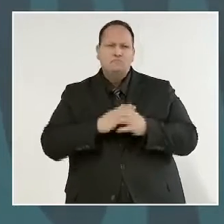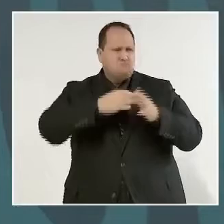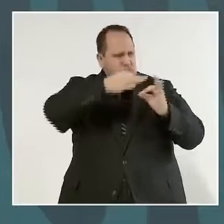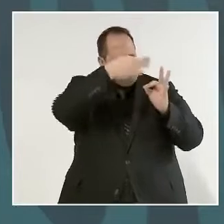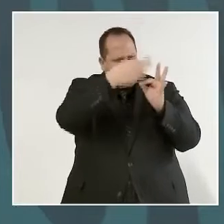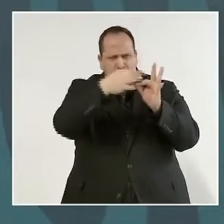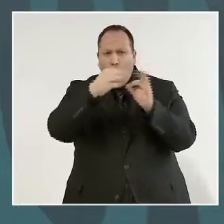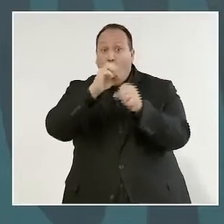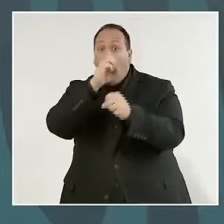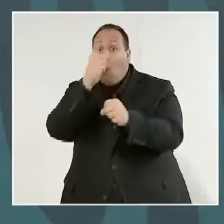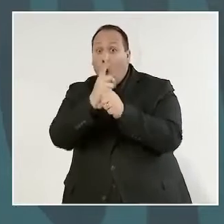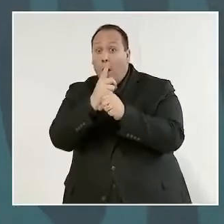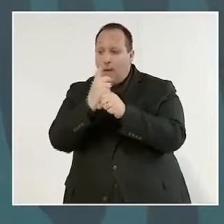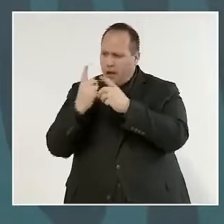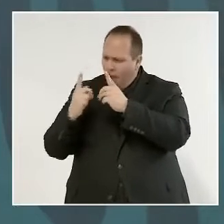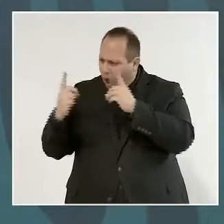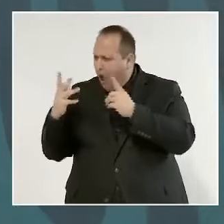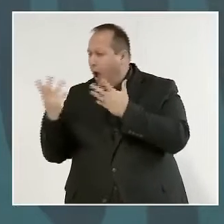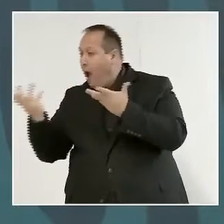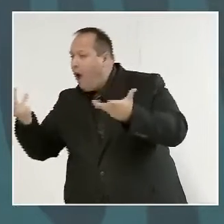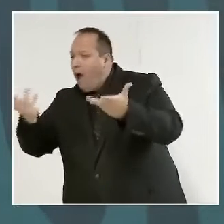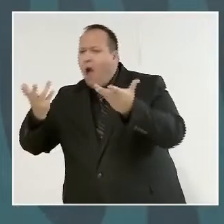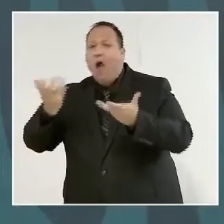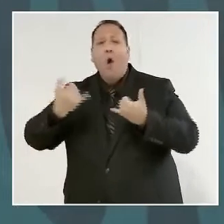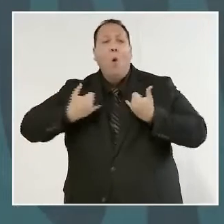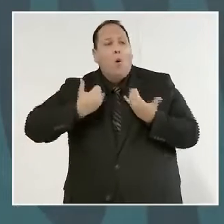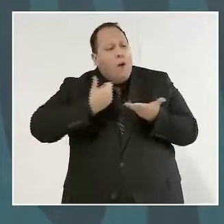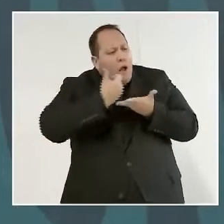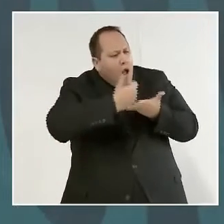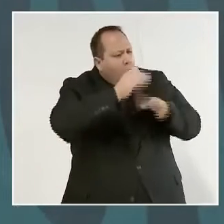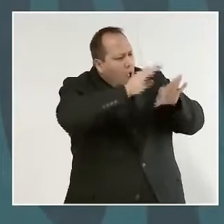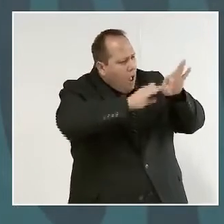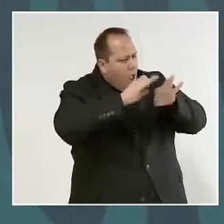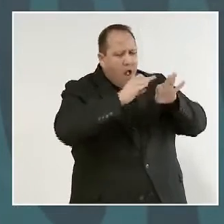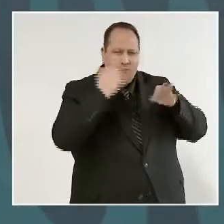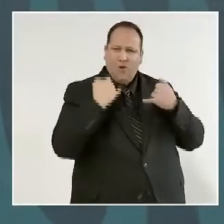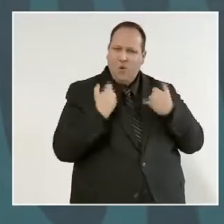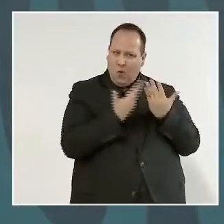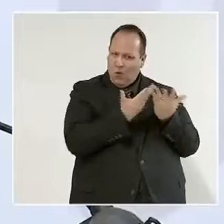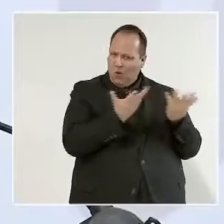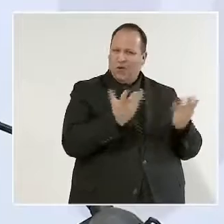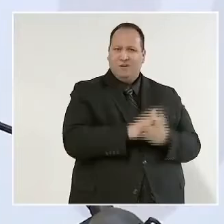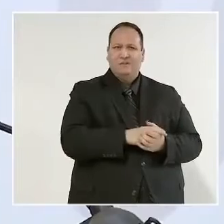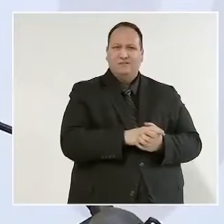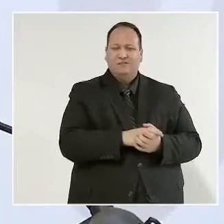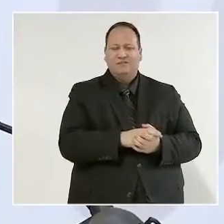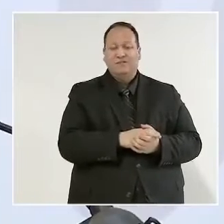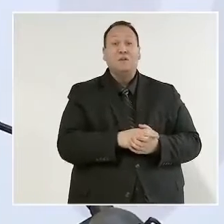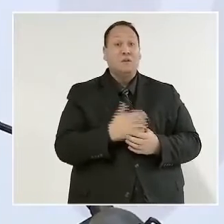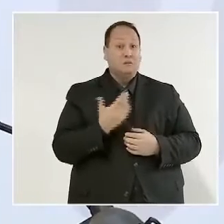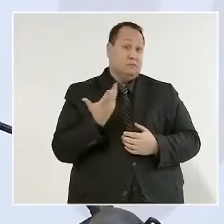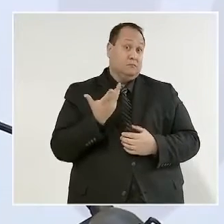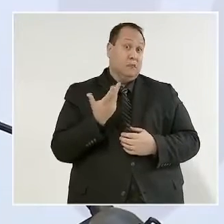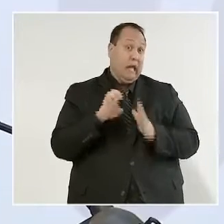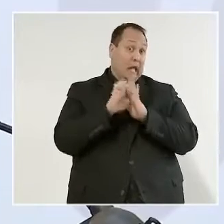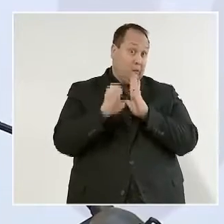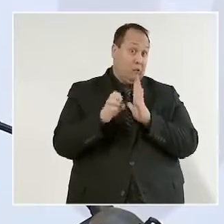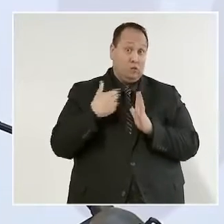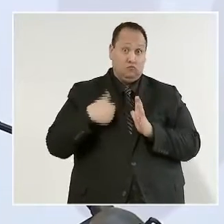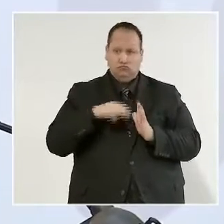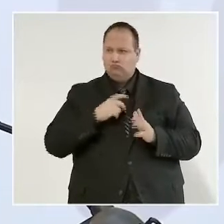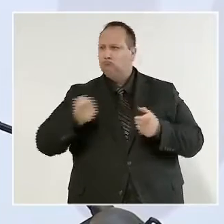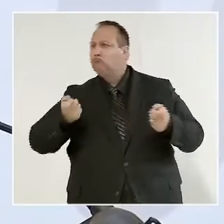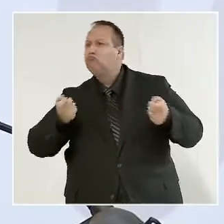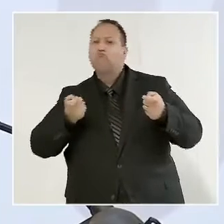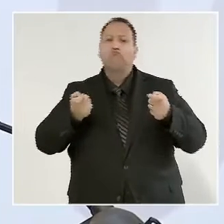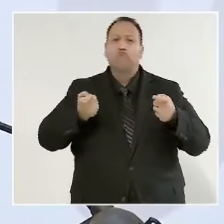concretando más oportunidades de desarrollo para nuestros jóvenes. Quienes estamos al frente